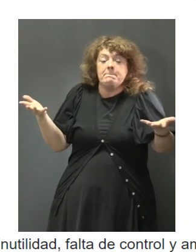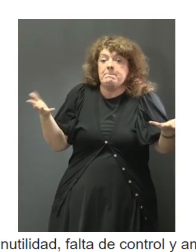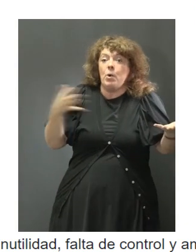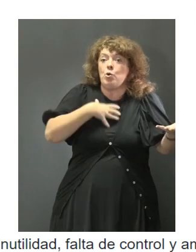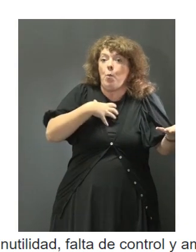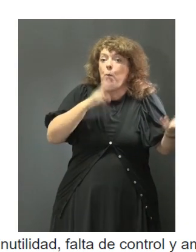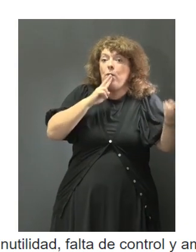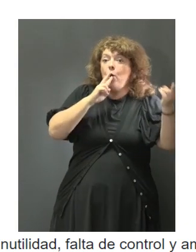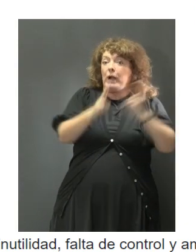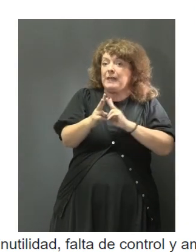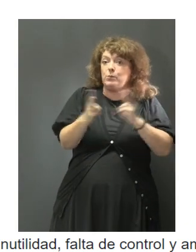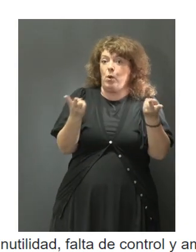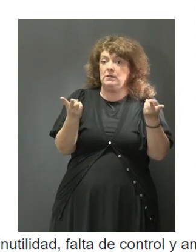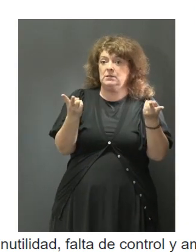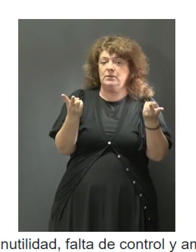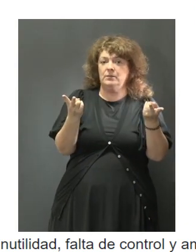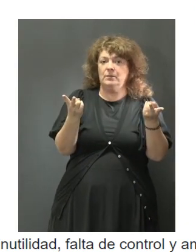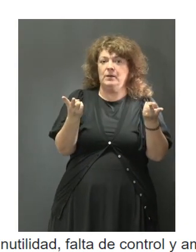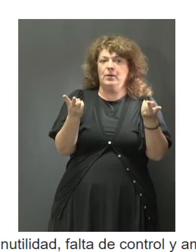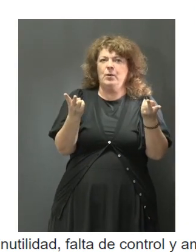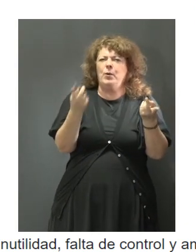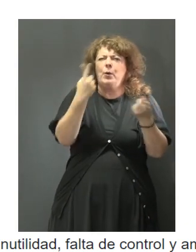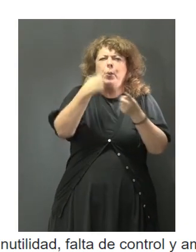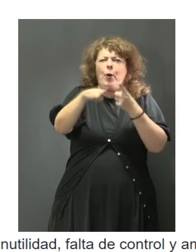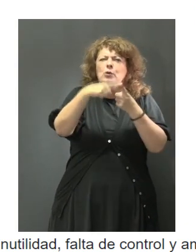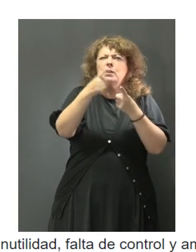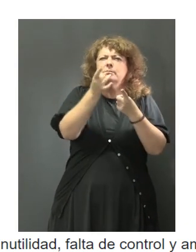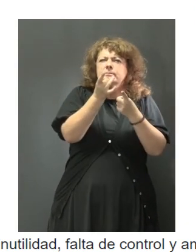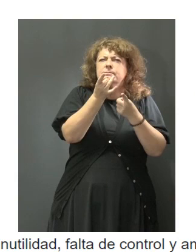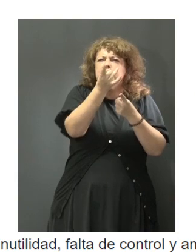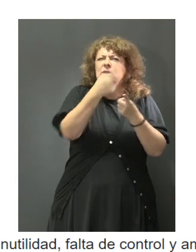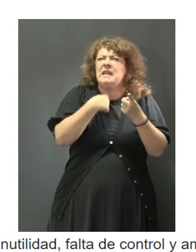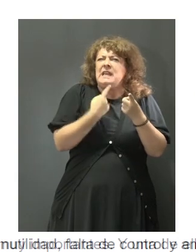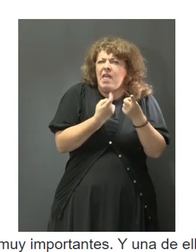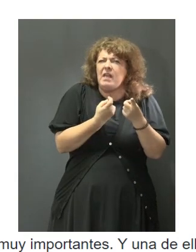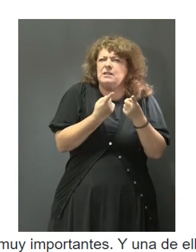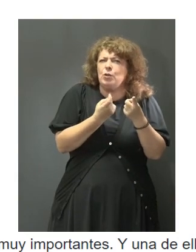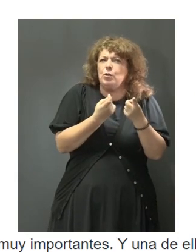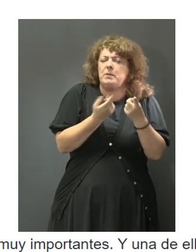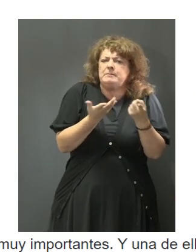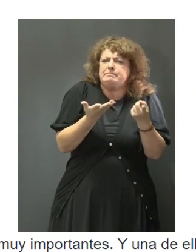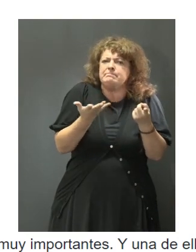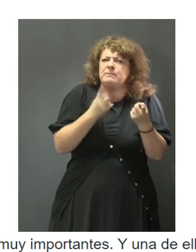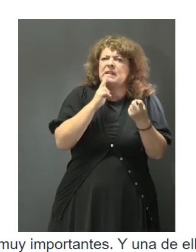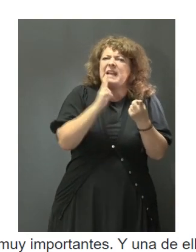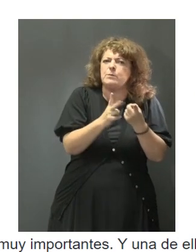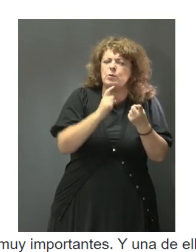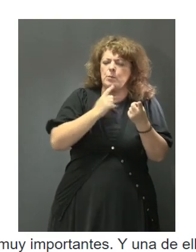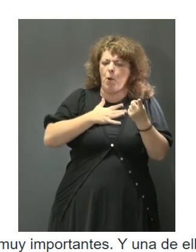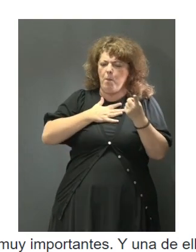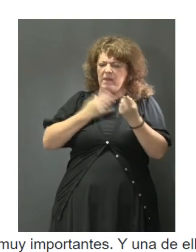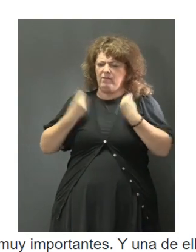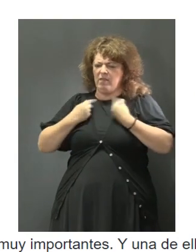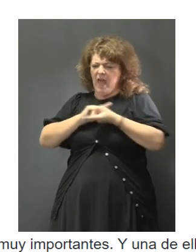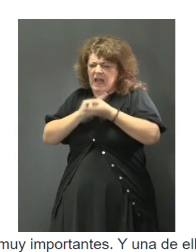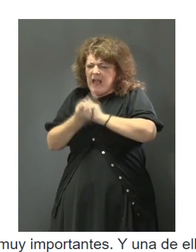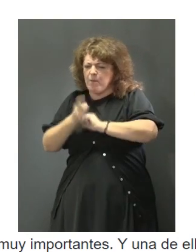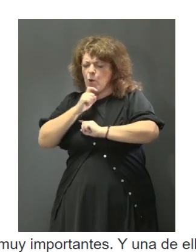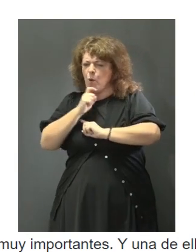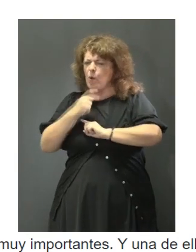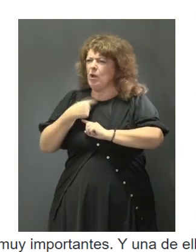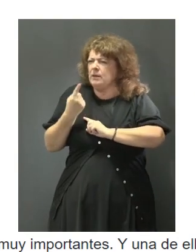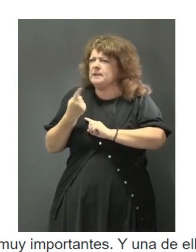dar respuesta a aquello que yo creo que necesito, no puedo introducir cambios en mi vida que para